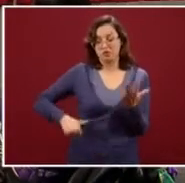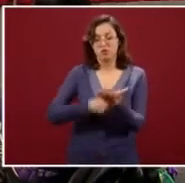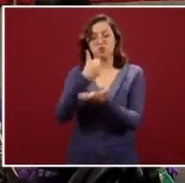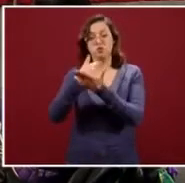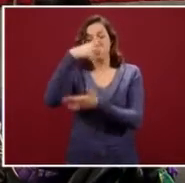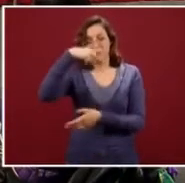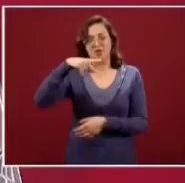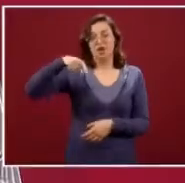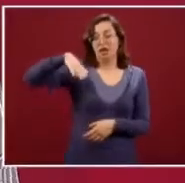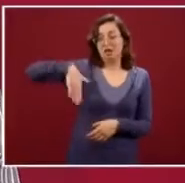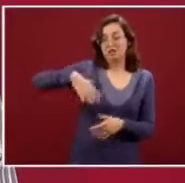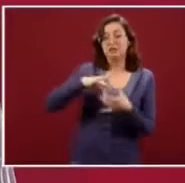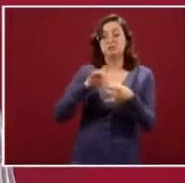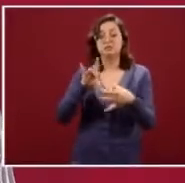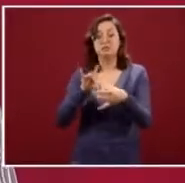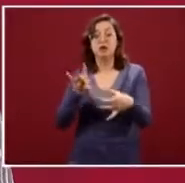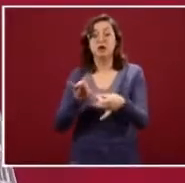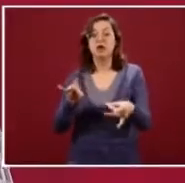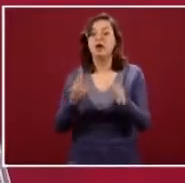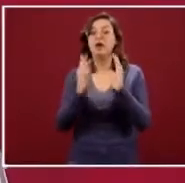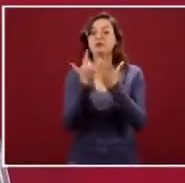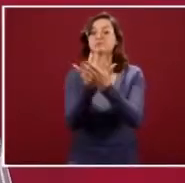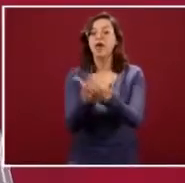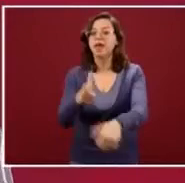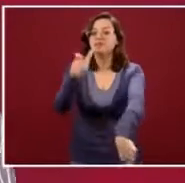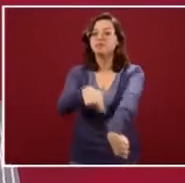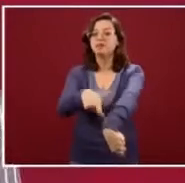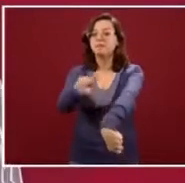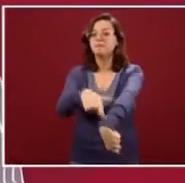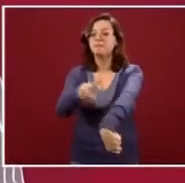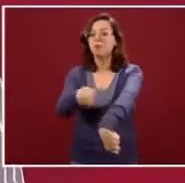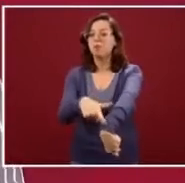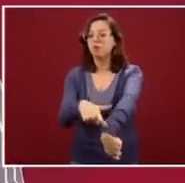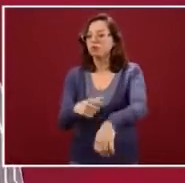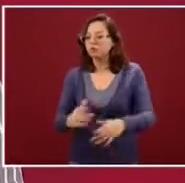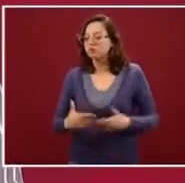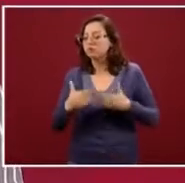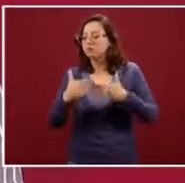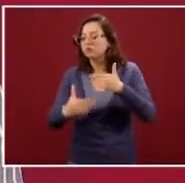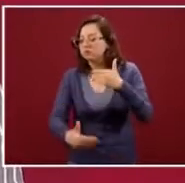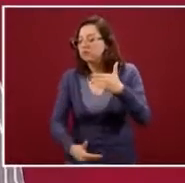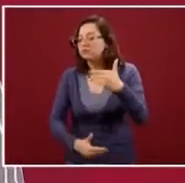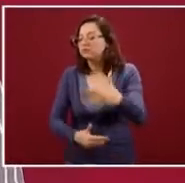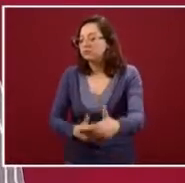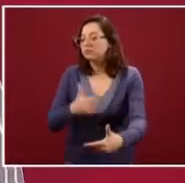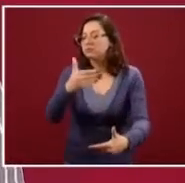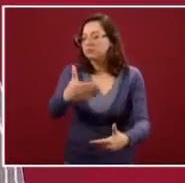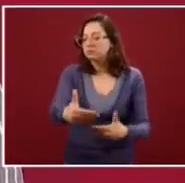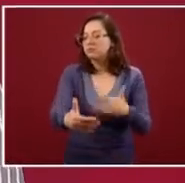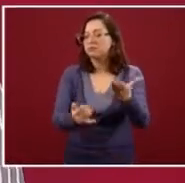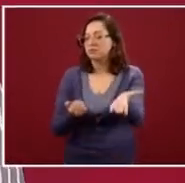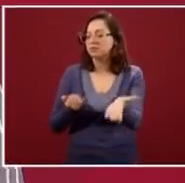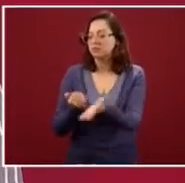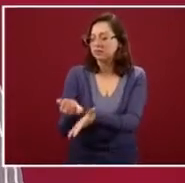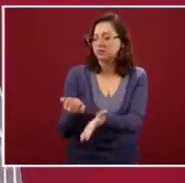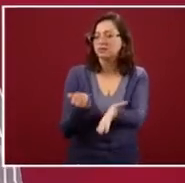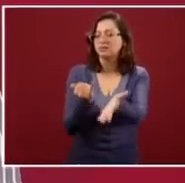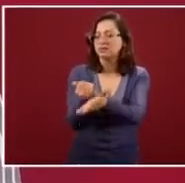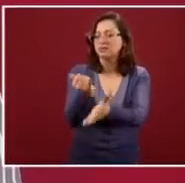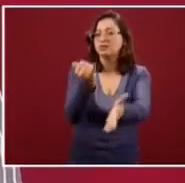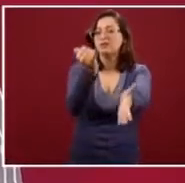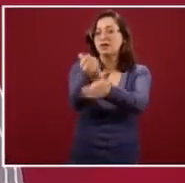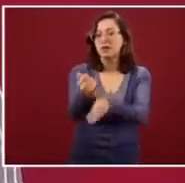dijo todo a su tiempo. Y así lo estamos haciendo con ese cuidado para que no haya